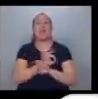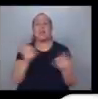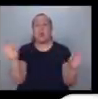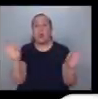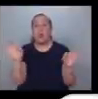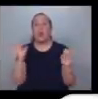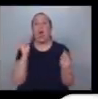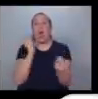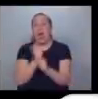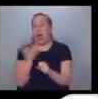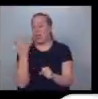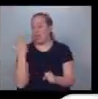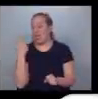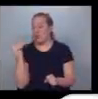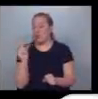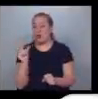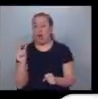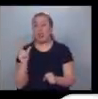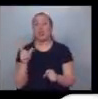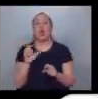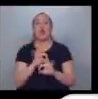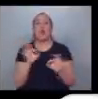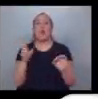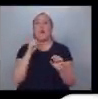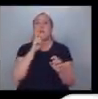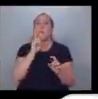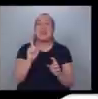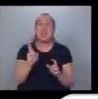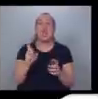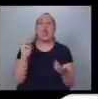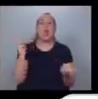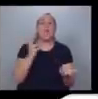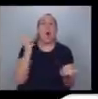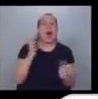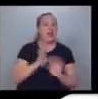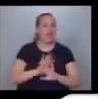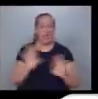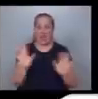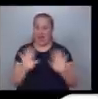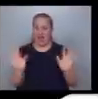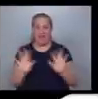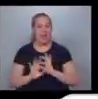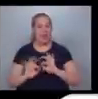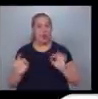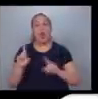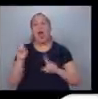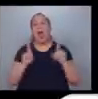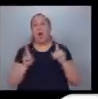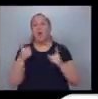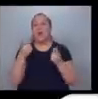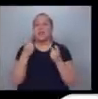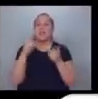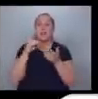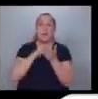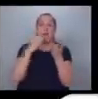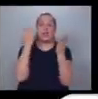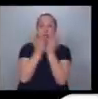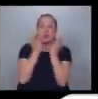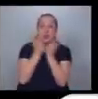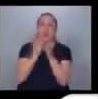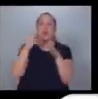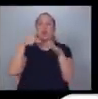por lo menos hasta hace un par de horas, riesgo inminente de vida. Algunos requerirán más estudios, más